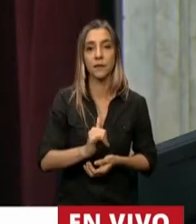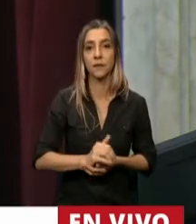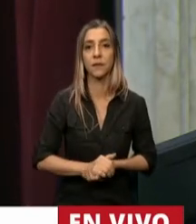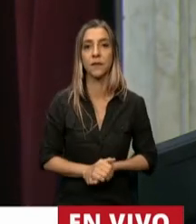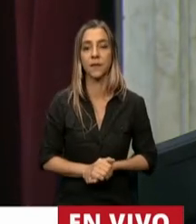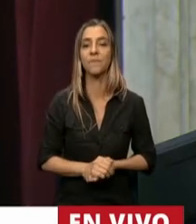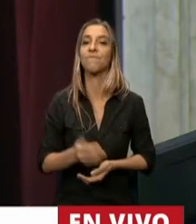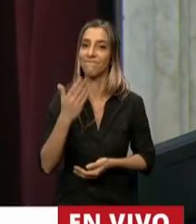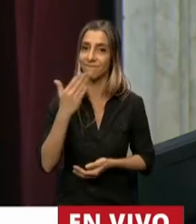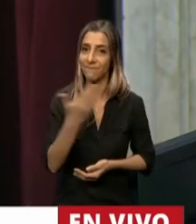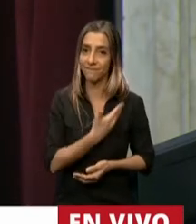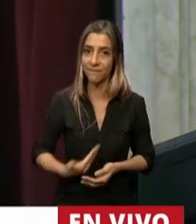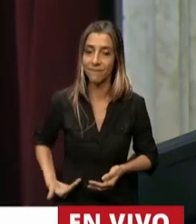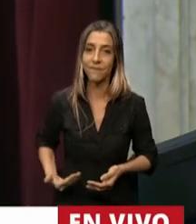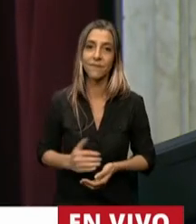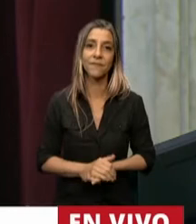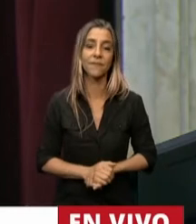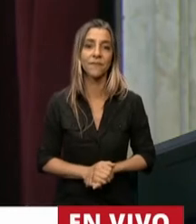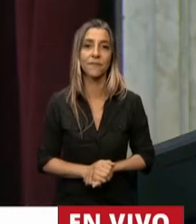Gracias, señor presidente.